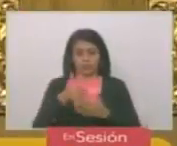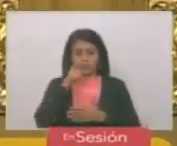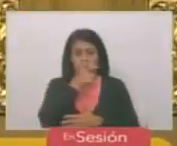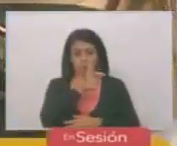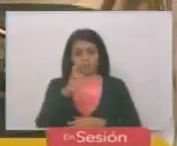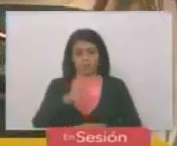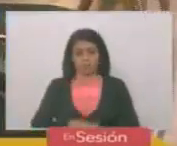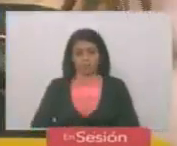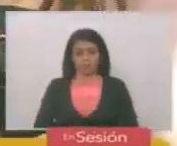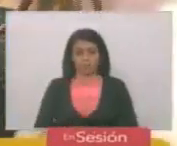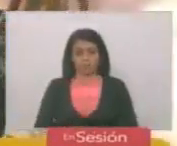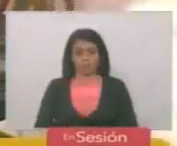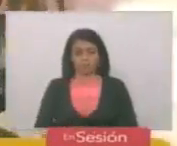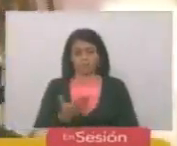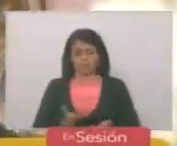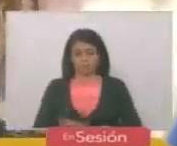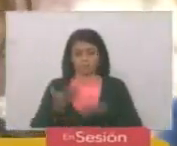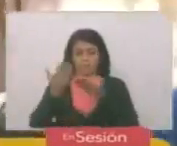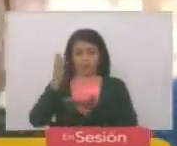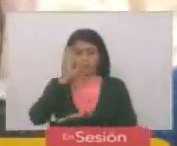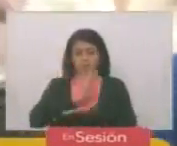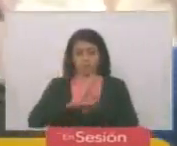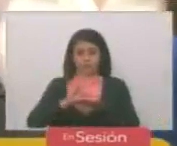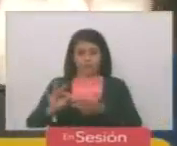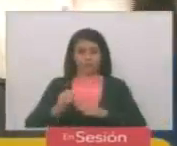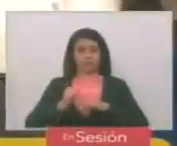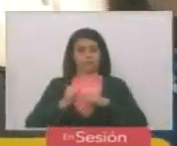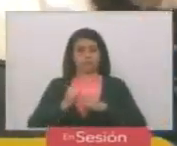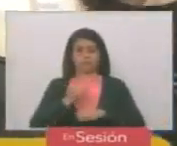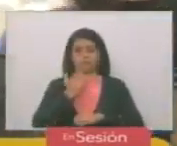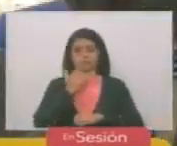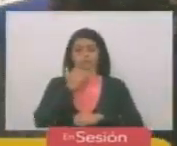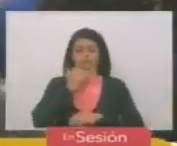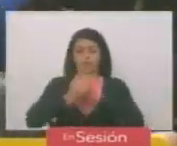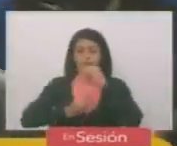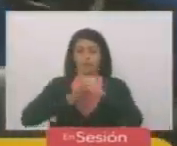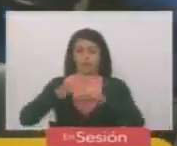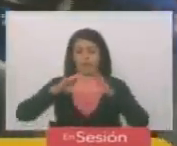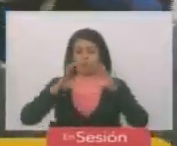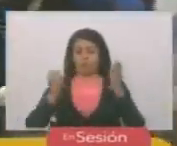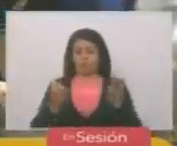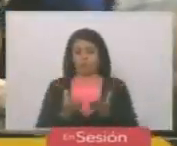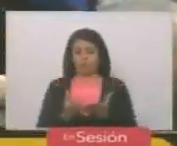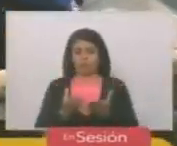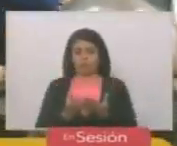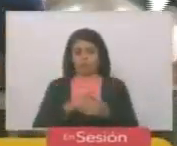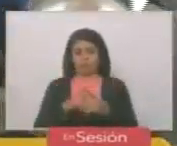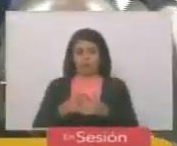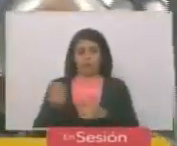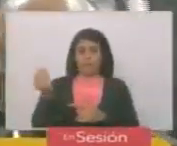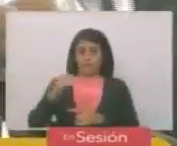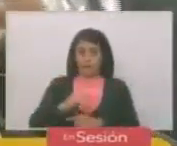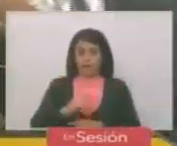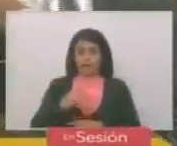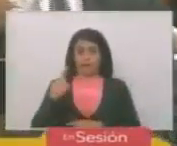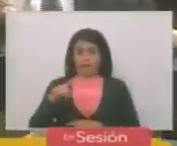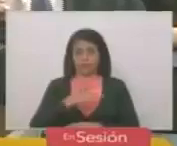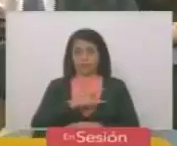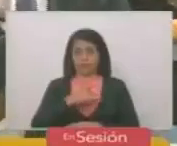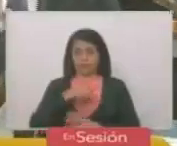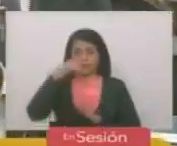pueblo. Elevamos nuestra fiel postura de construir un mundo donde impere el sentimiento